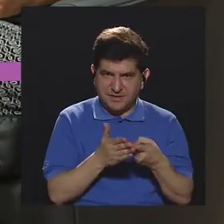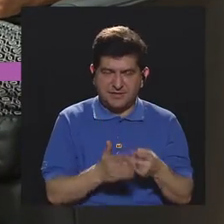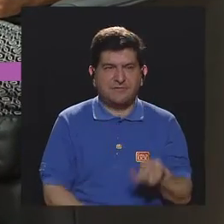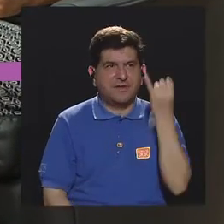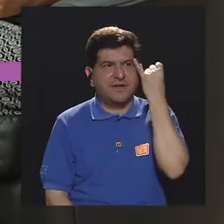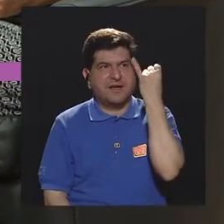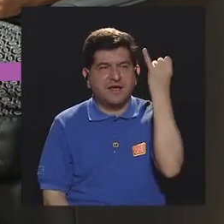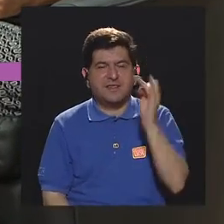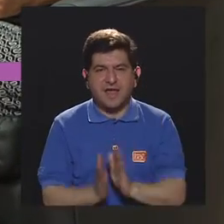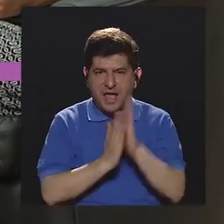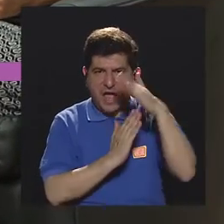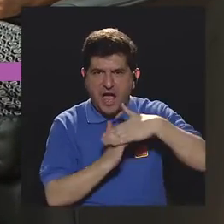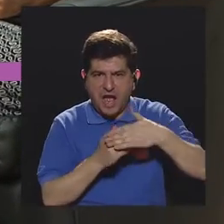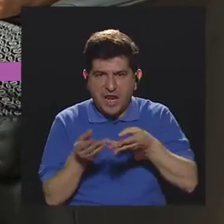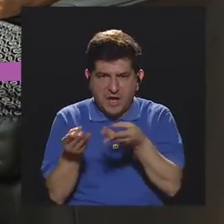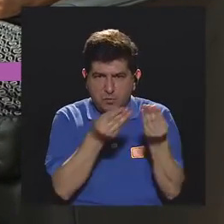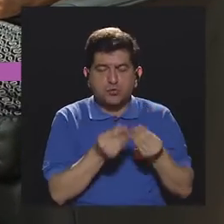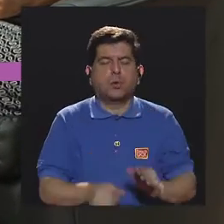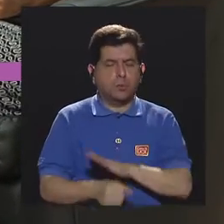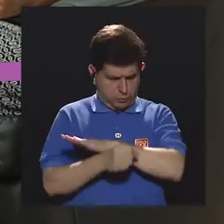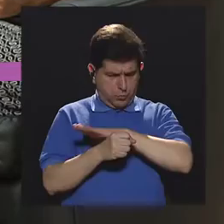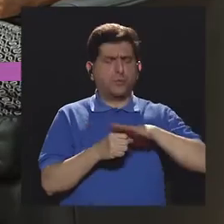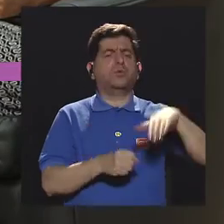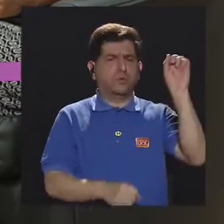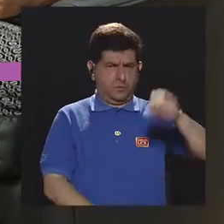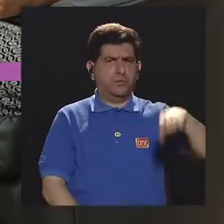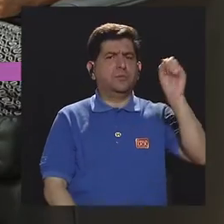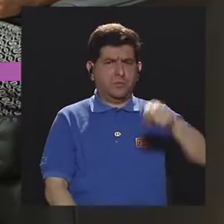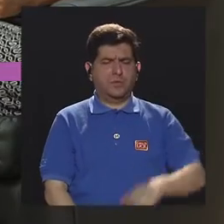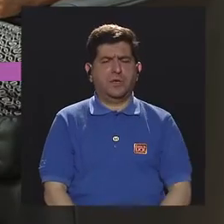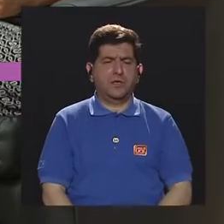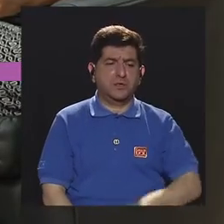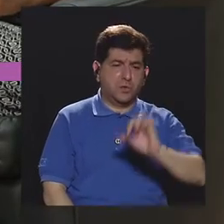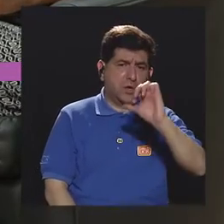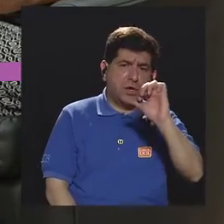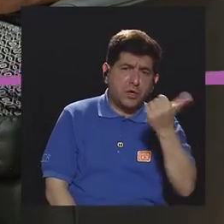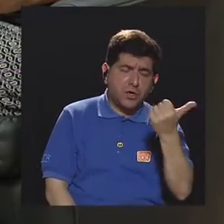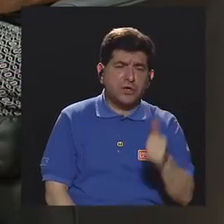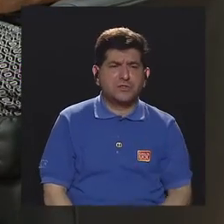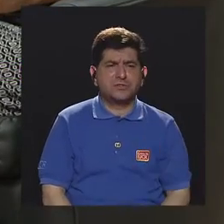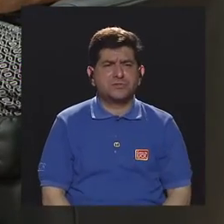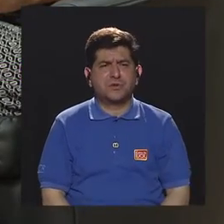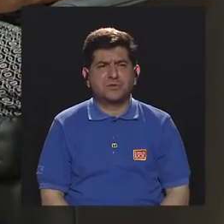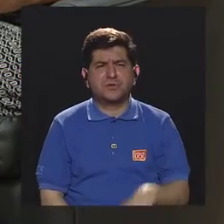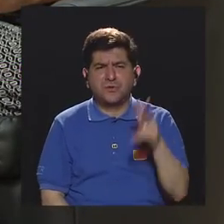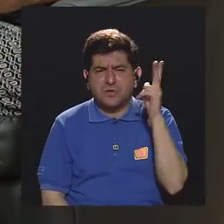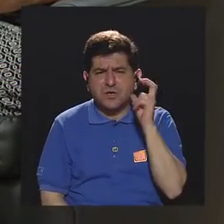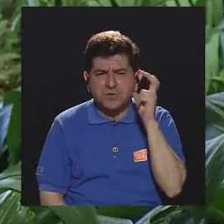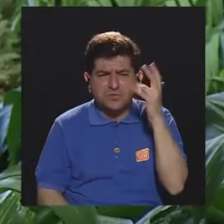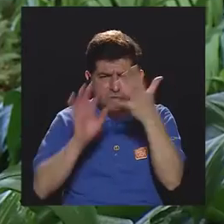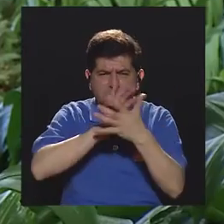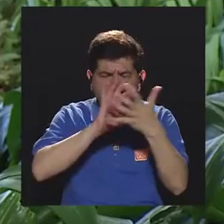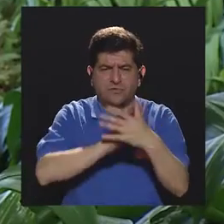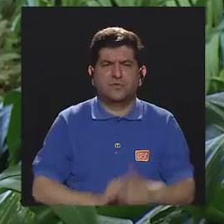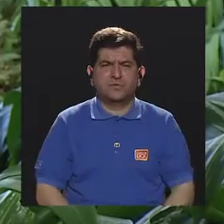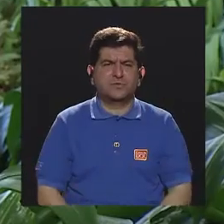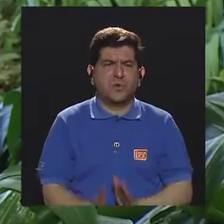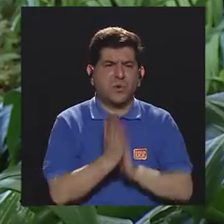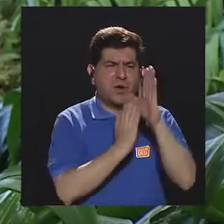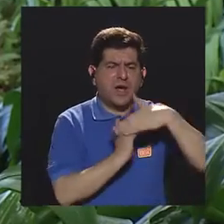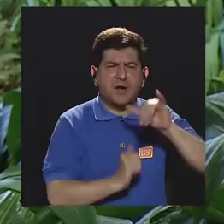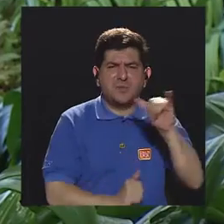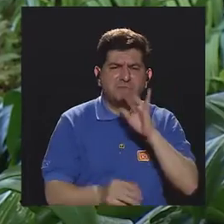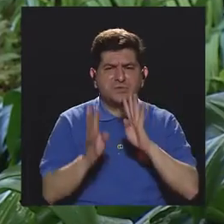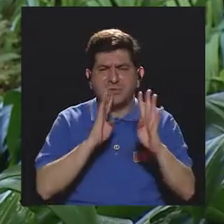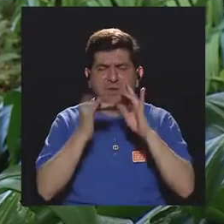de concepto al abuso de sustancias? Totalmente, sí. Yo, eso es otro enredito que yo oigo, que se habla de abuso como